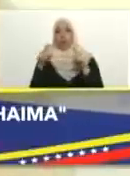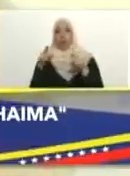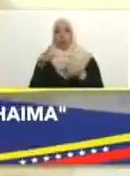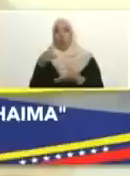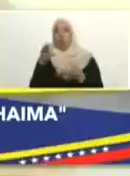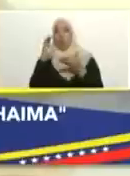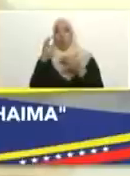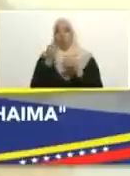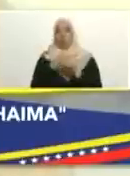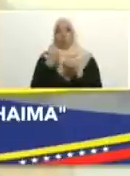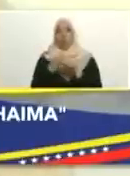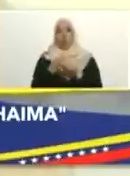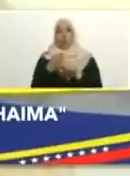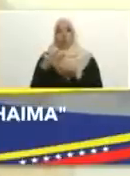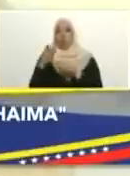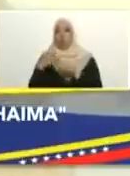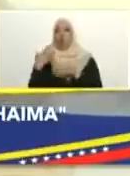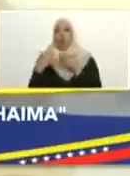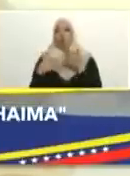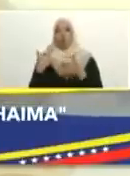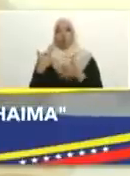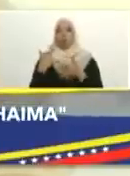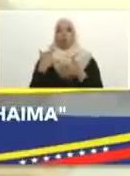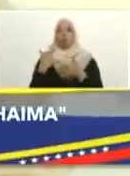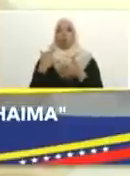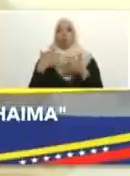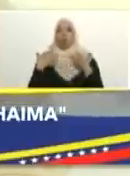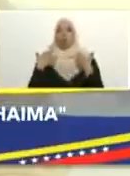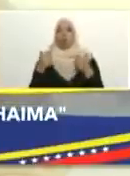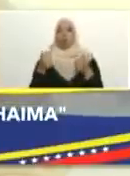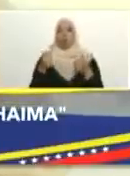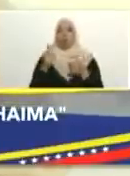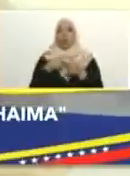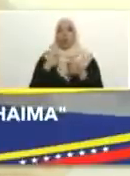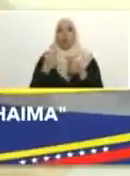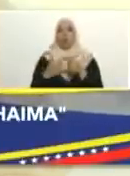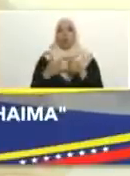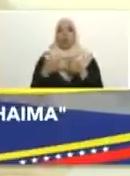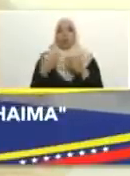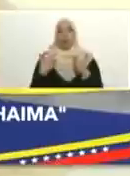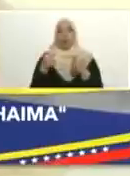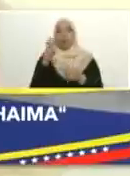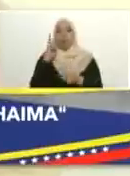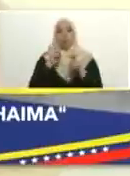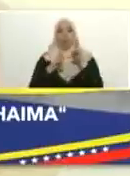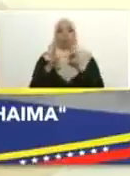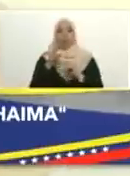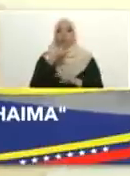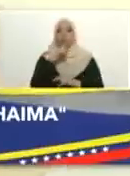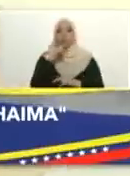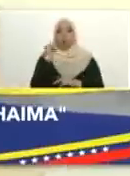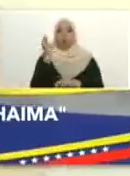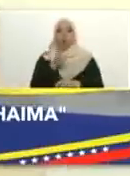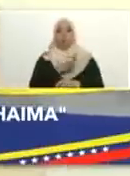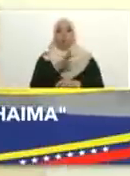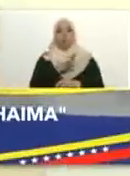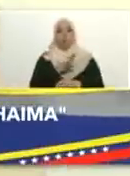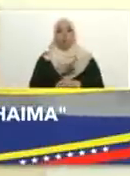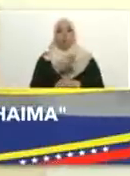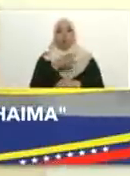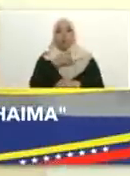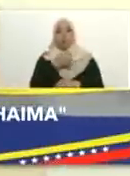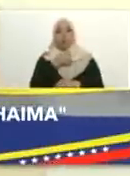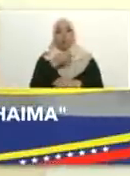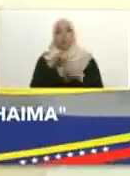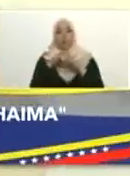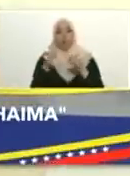jugos y para lo que sea. ¿Ah? Entonces el sabor es exquisito porque tiene su propio dulce.